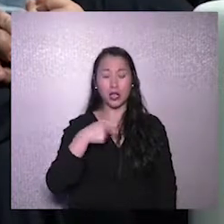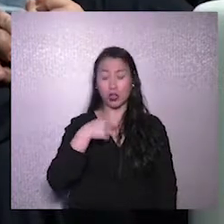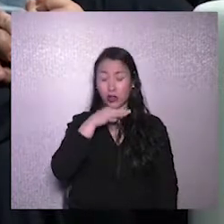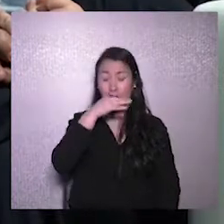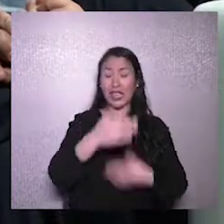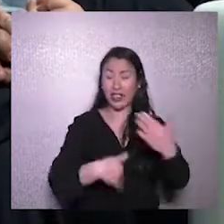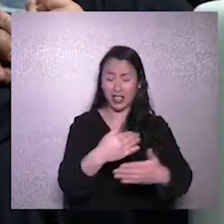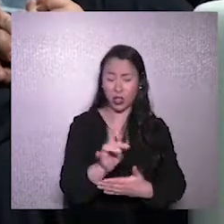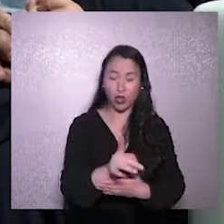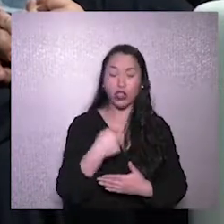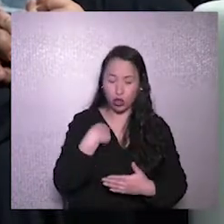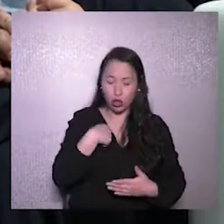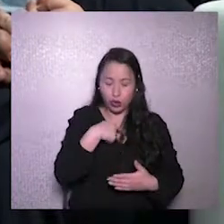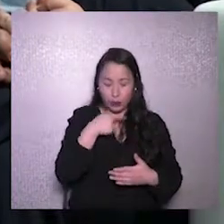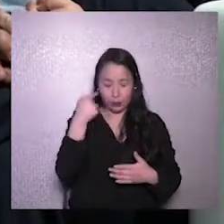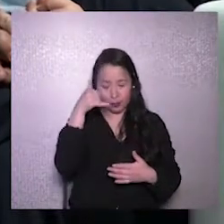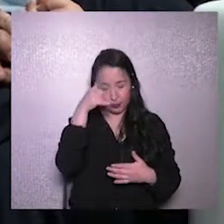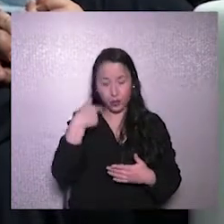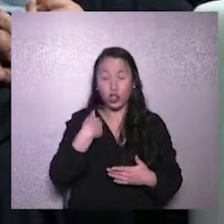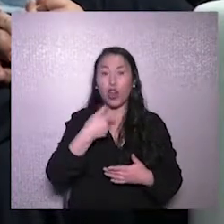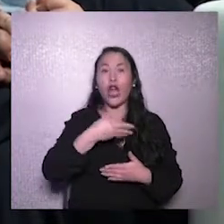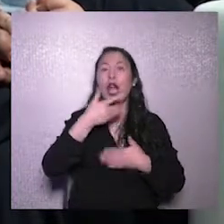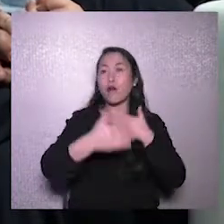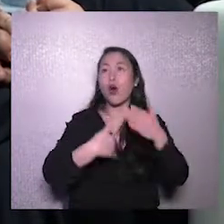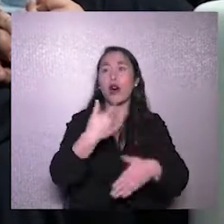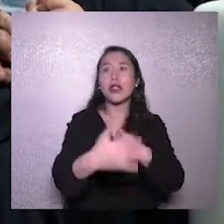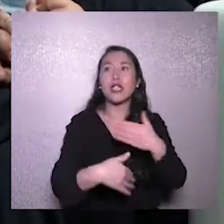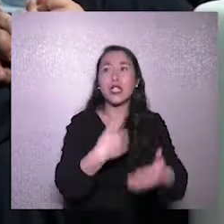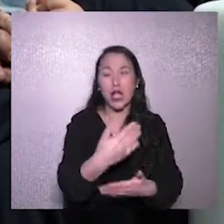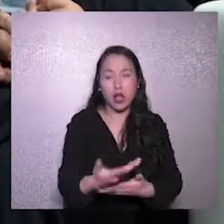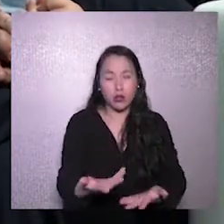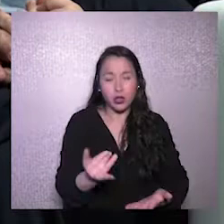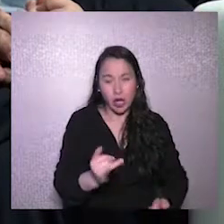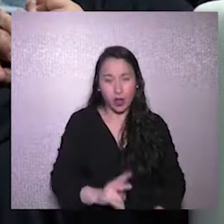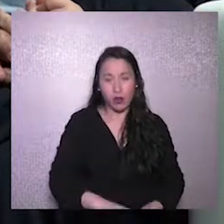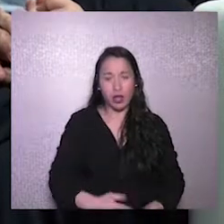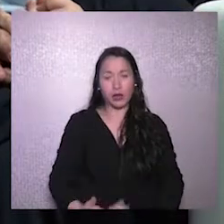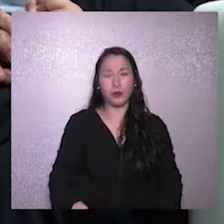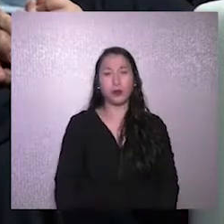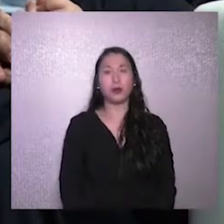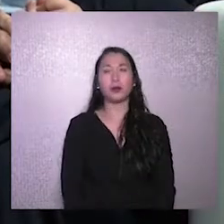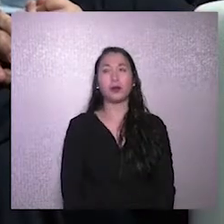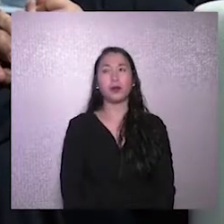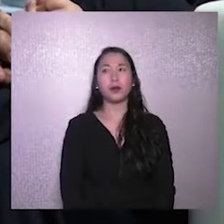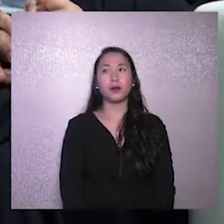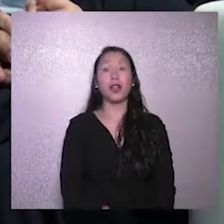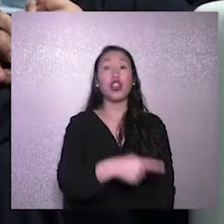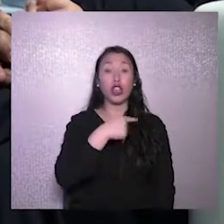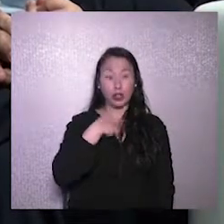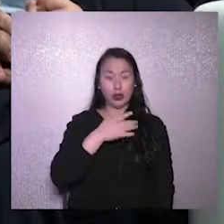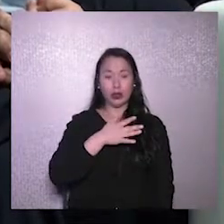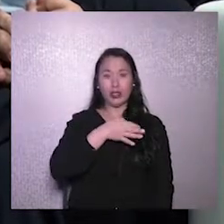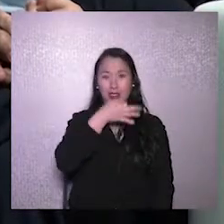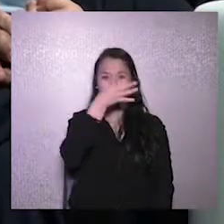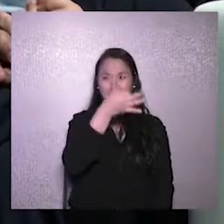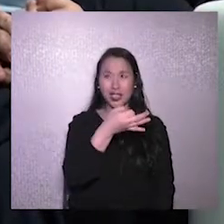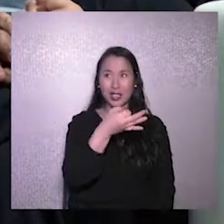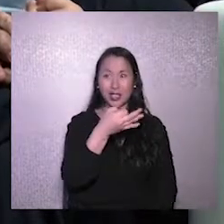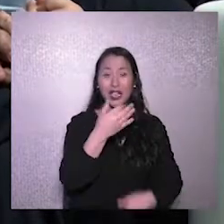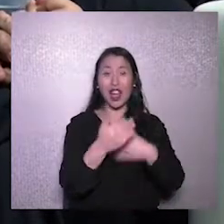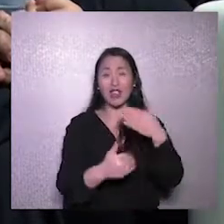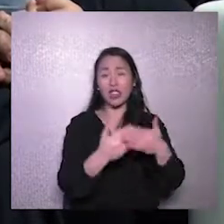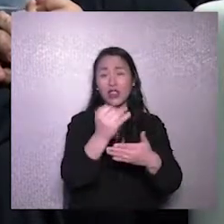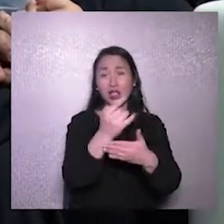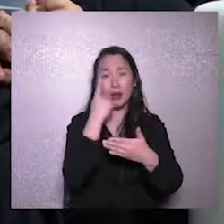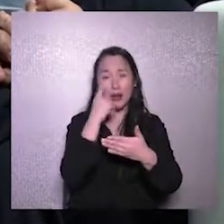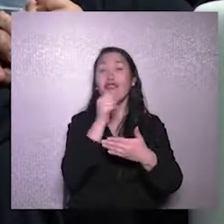se ha avanzado y harto, y uno lo ve. ¿No? Lo que yo quise decir es que no se ha avanzado lo suficiente, en